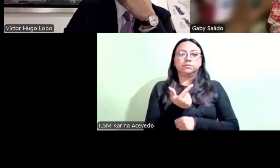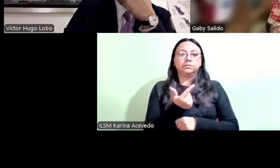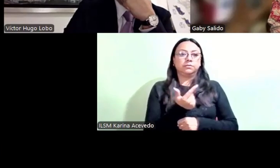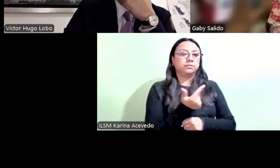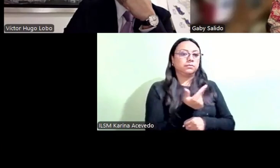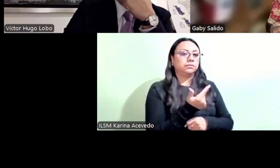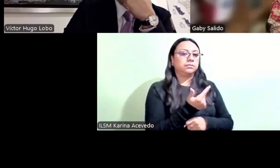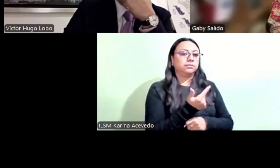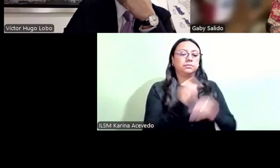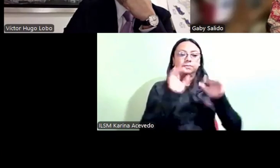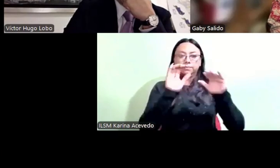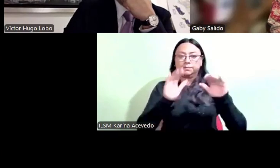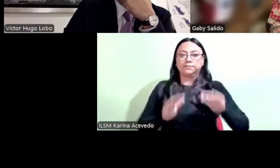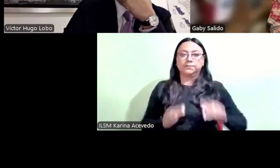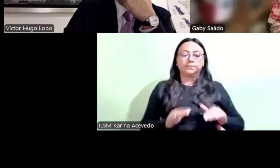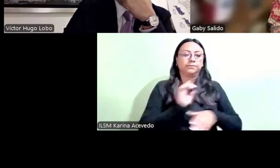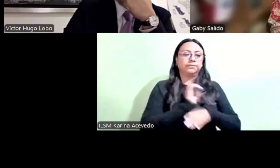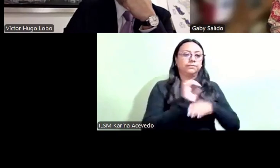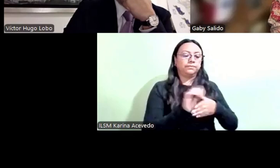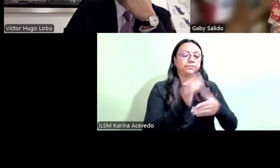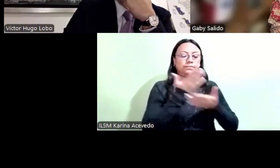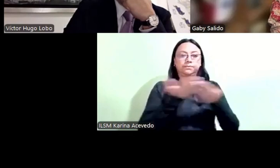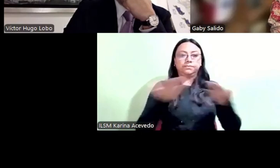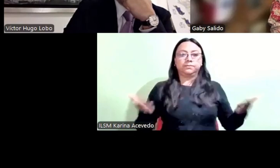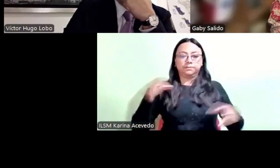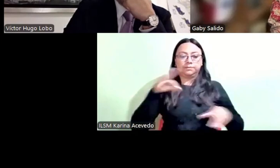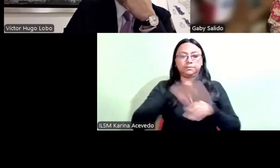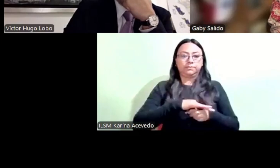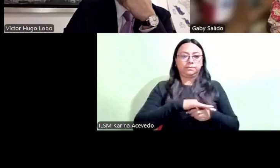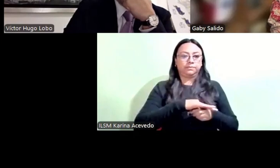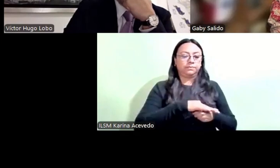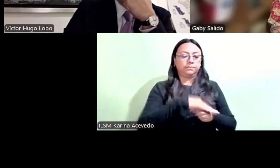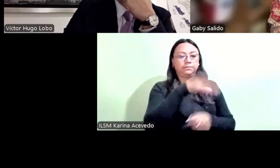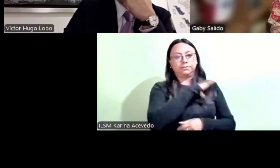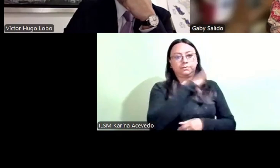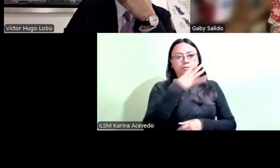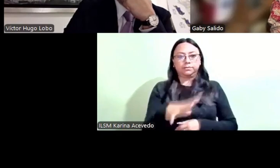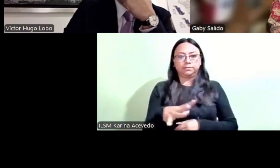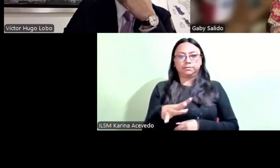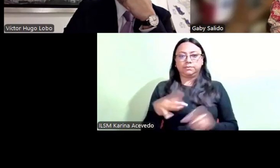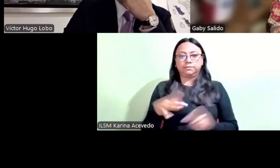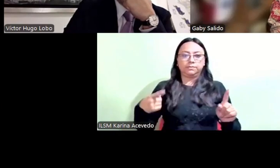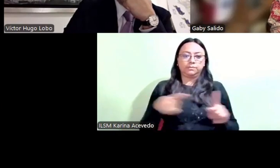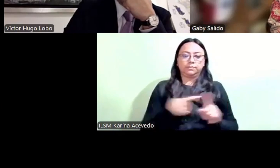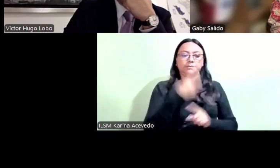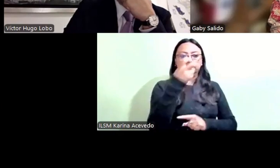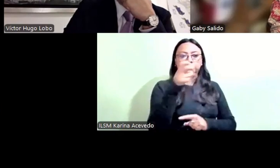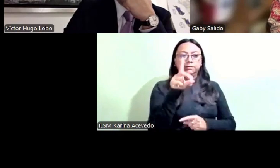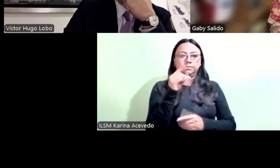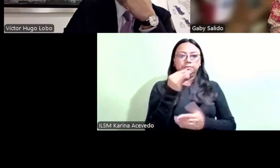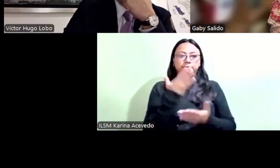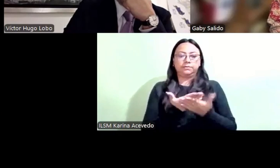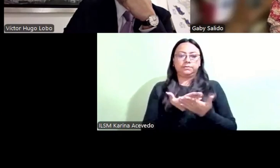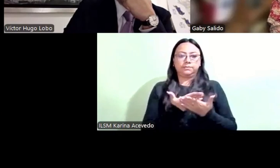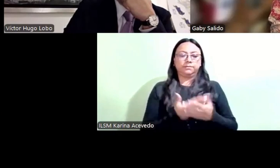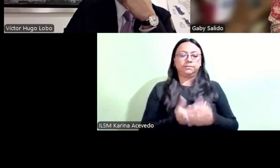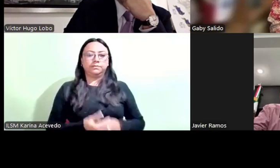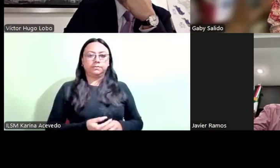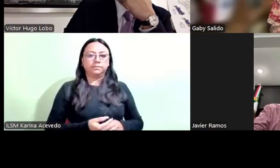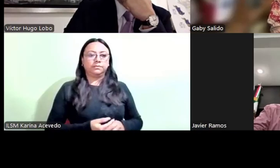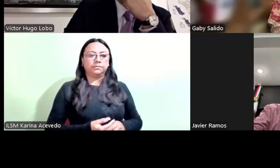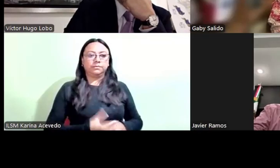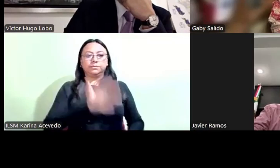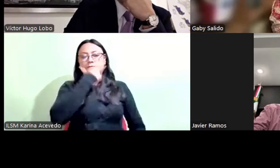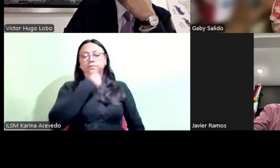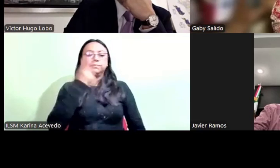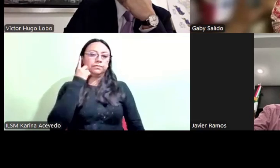Se procede a votar en lo general y en lo particular el presente dictamen. Diputado